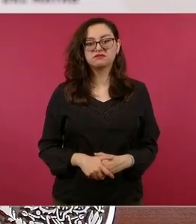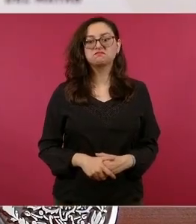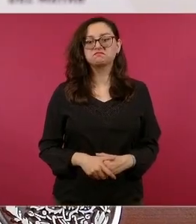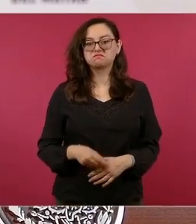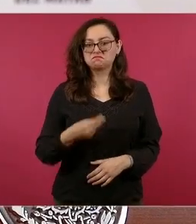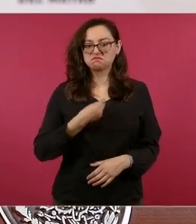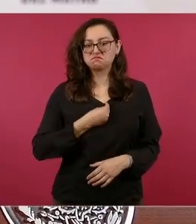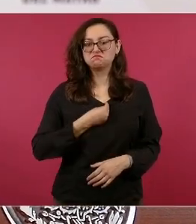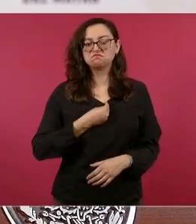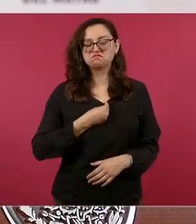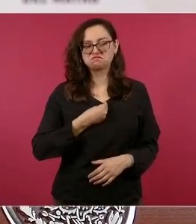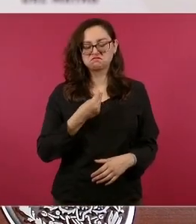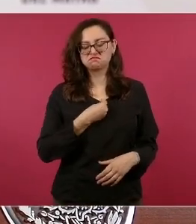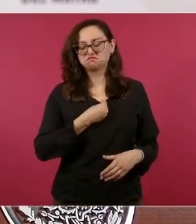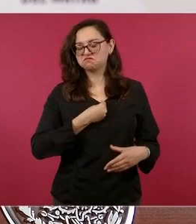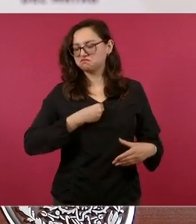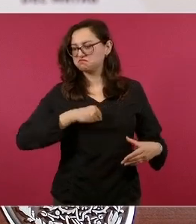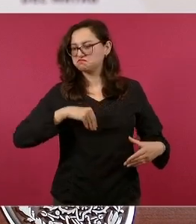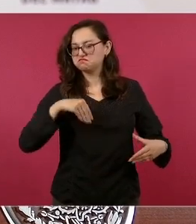aguantaron,